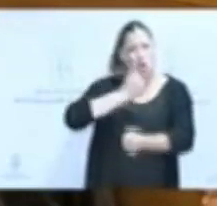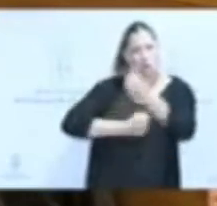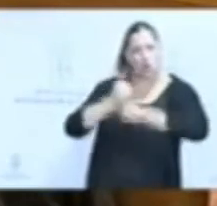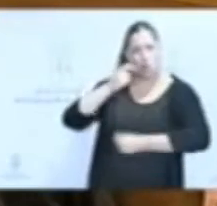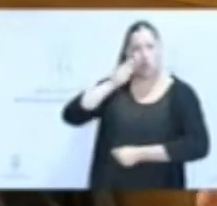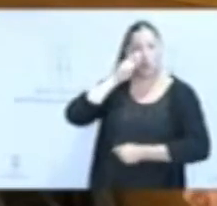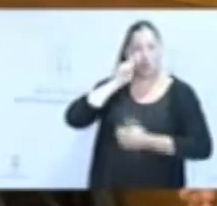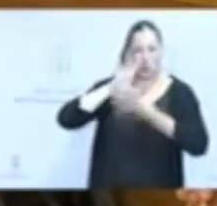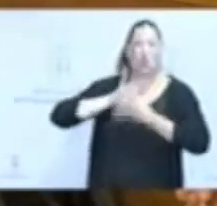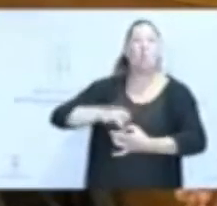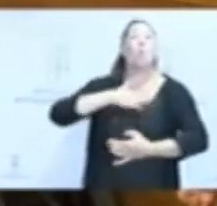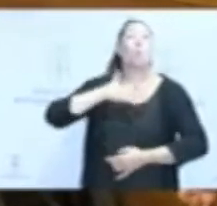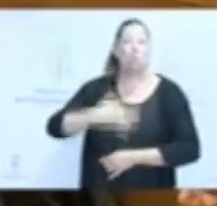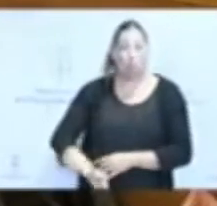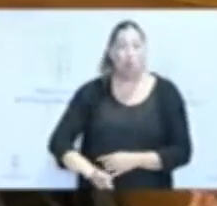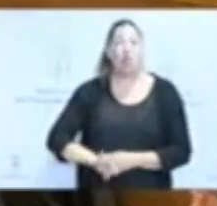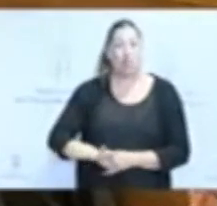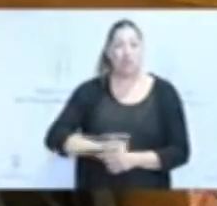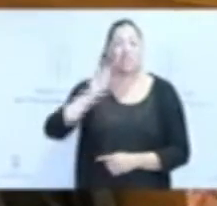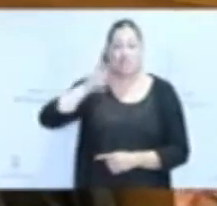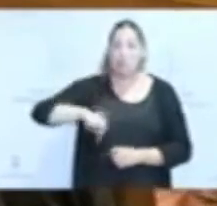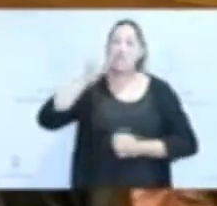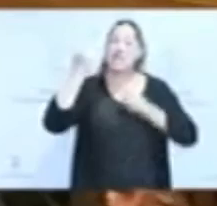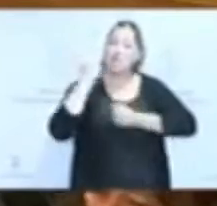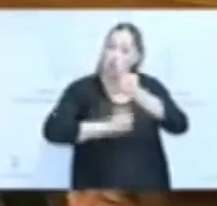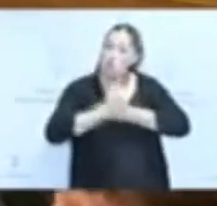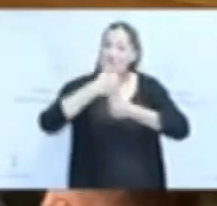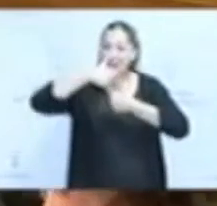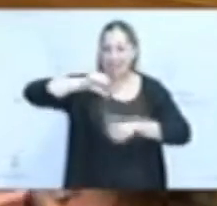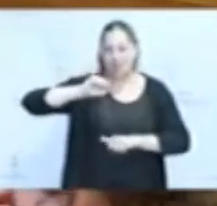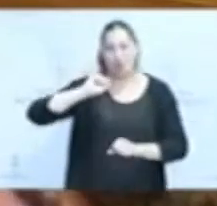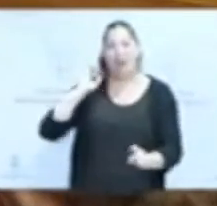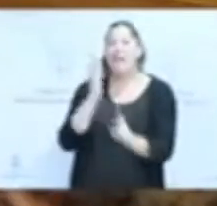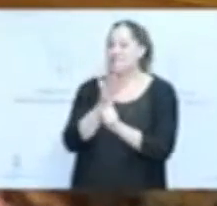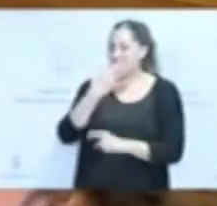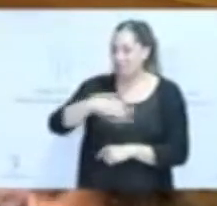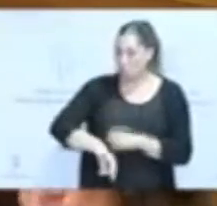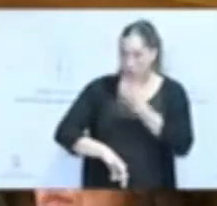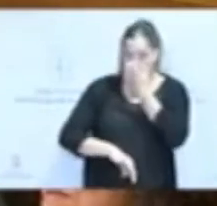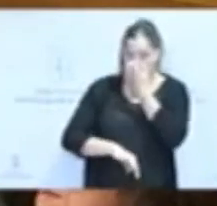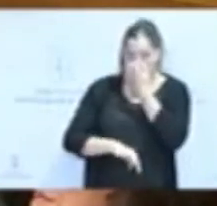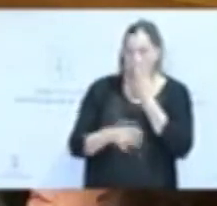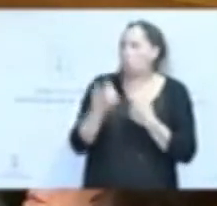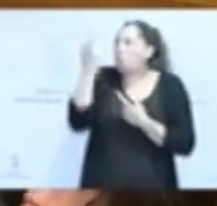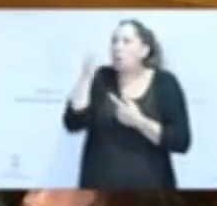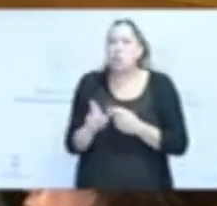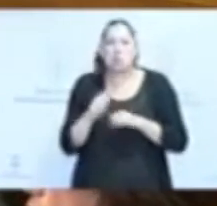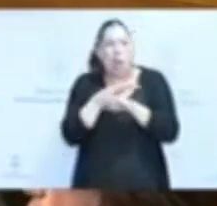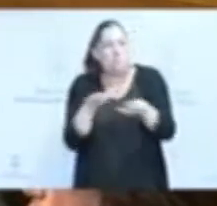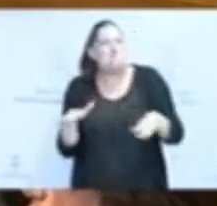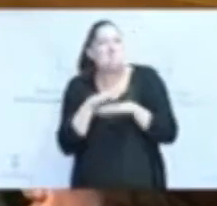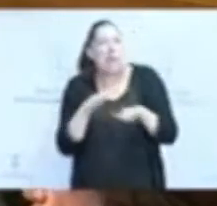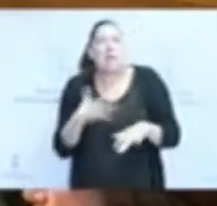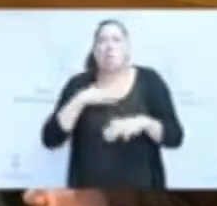turismo y que se dañe la economía gijonesa. Nadie viene a una playa a la que pueda encontrarse flotando a